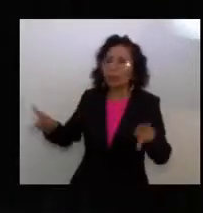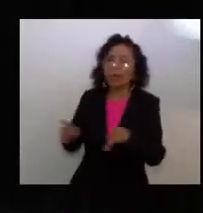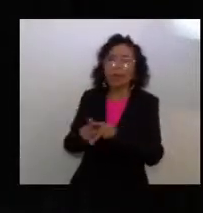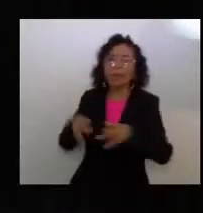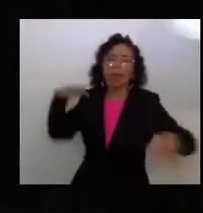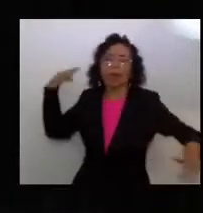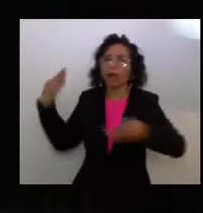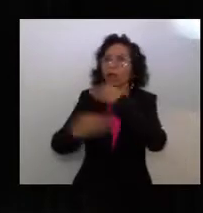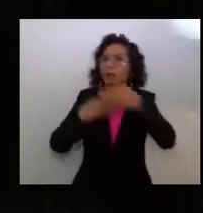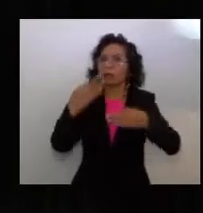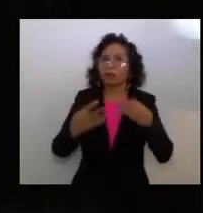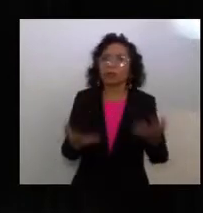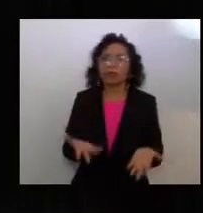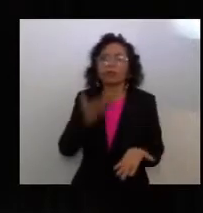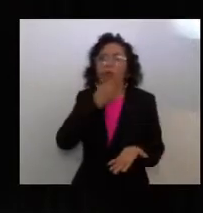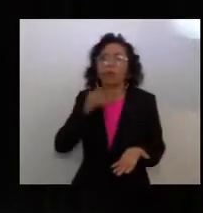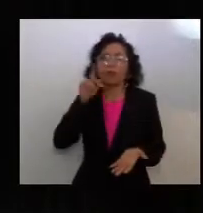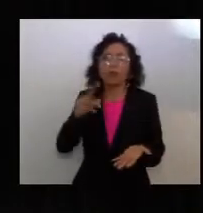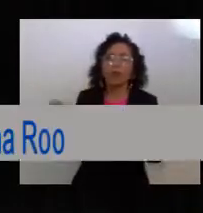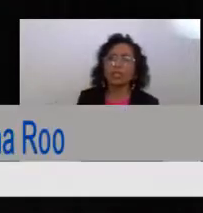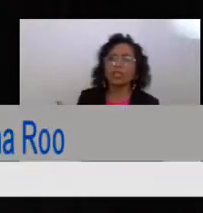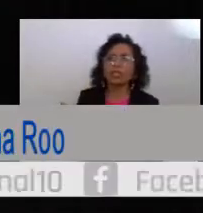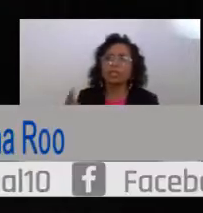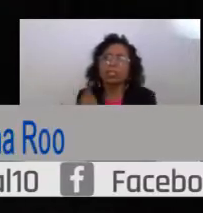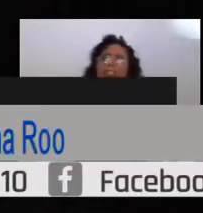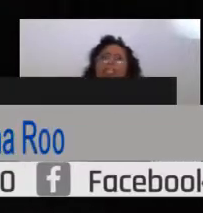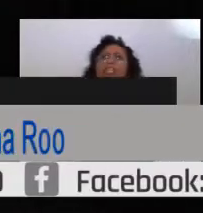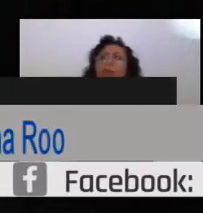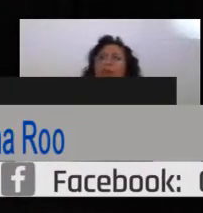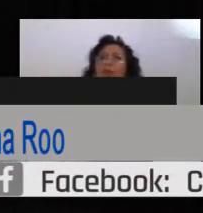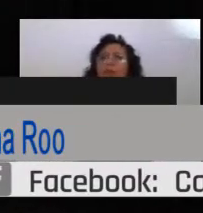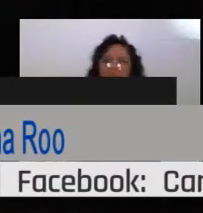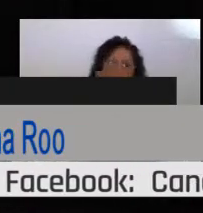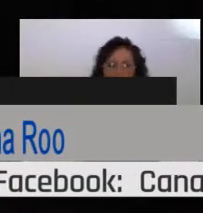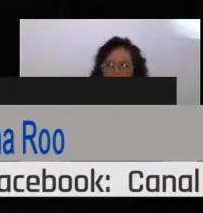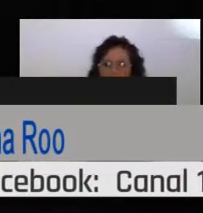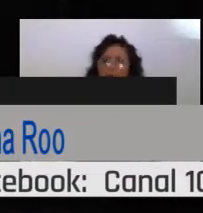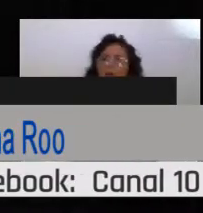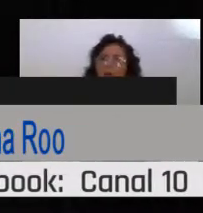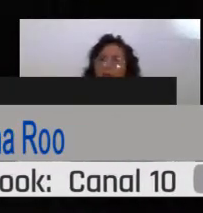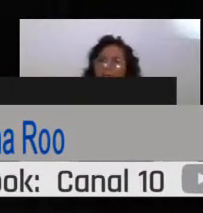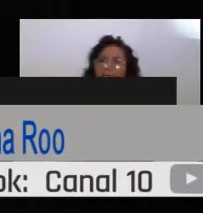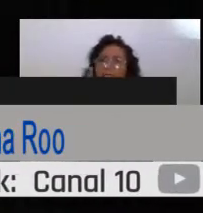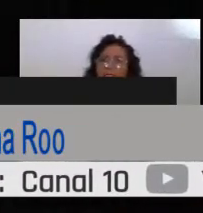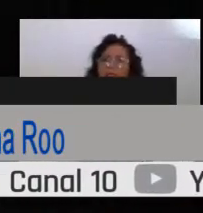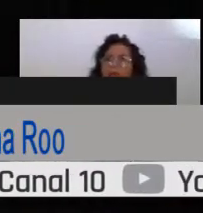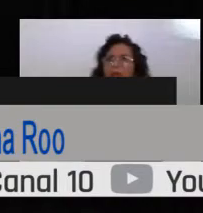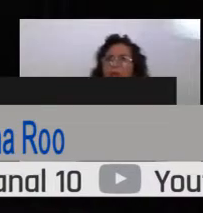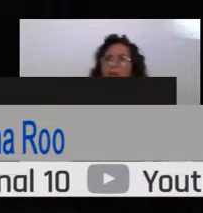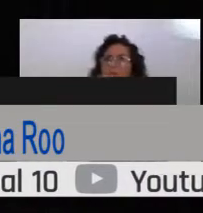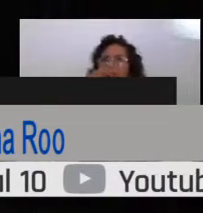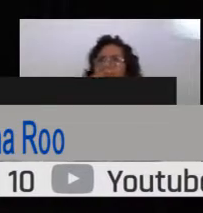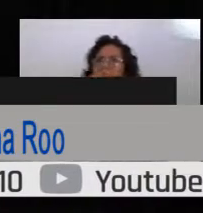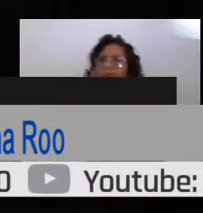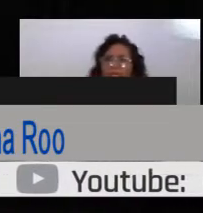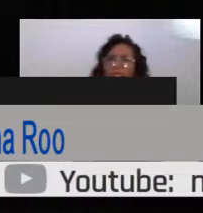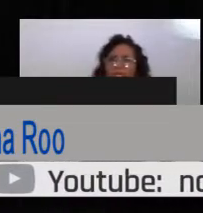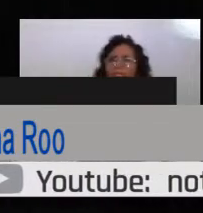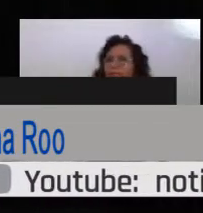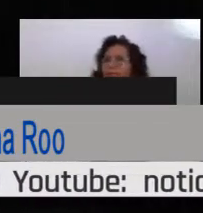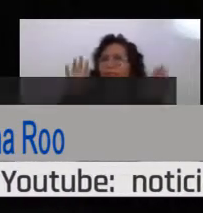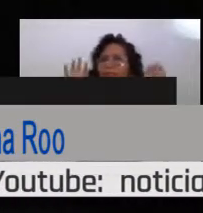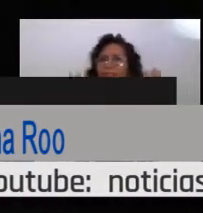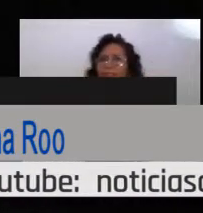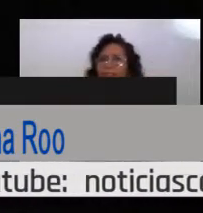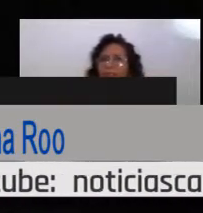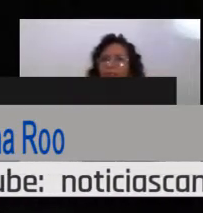para todas y todos. ¿Qué comeremos? Kibis, cochinita, marquesitas, tacos, esquites, elotes, dándole